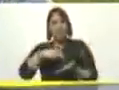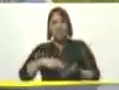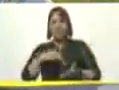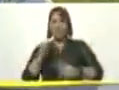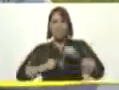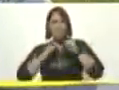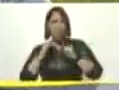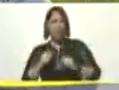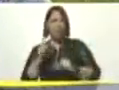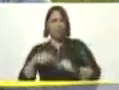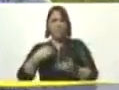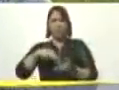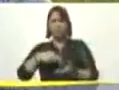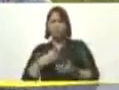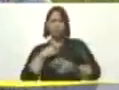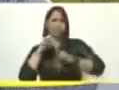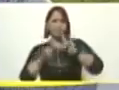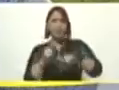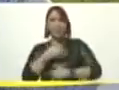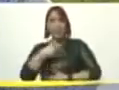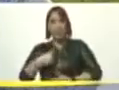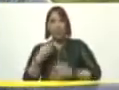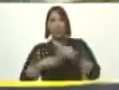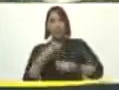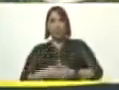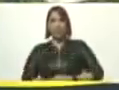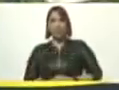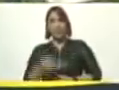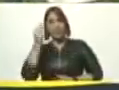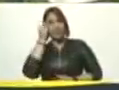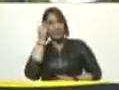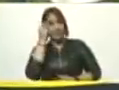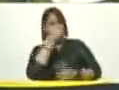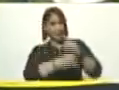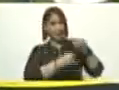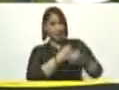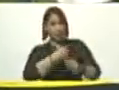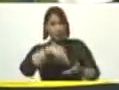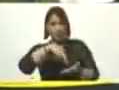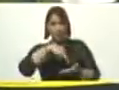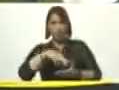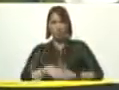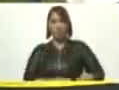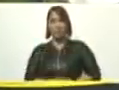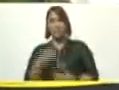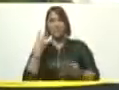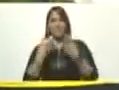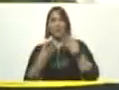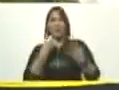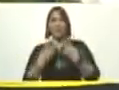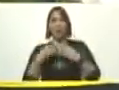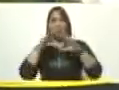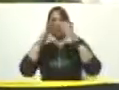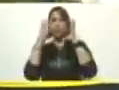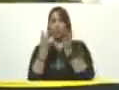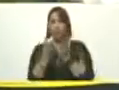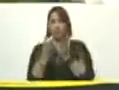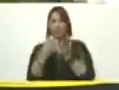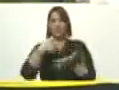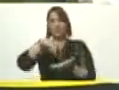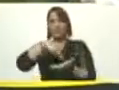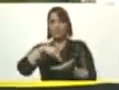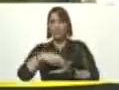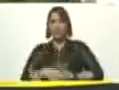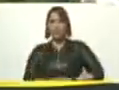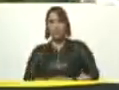romántica salsa moderna lo queremos hacer el día internacional de las salsas festival Mundial de la salsa Caracas